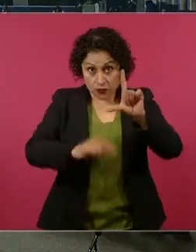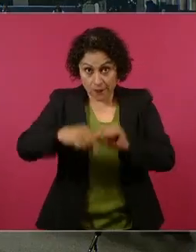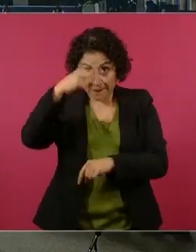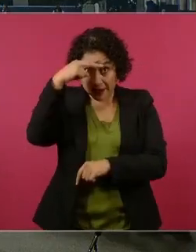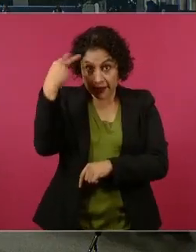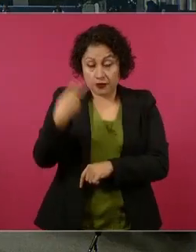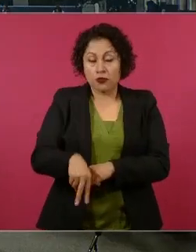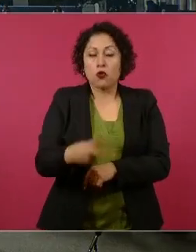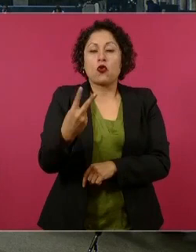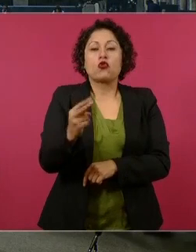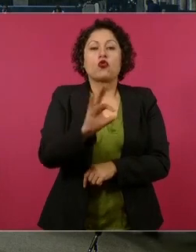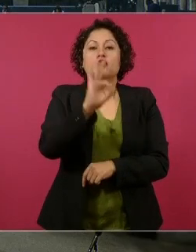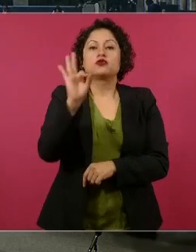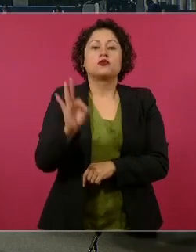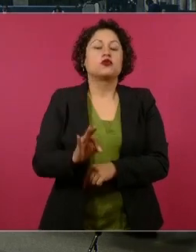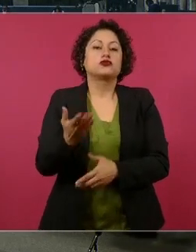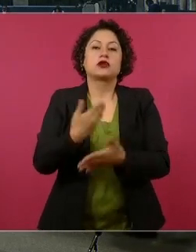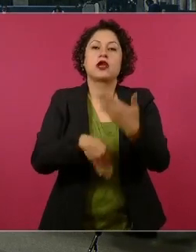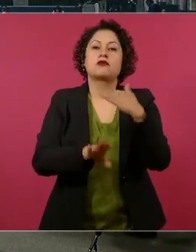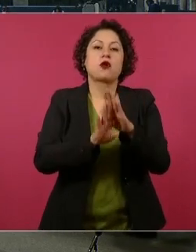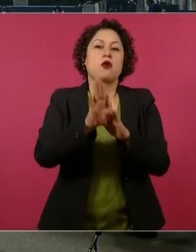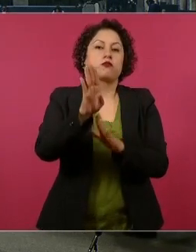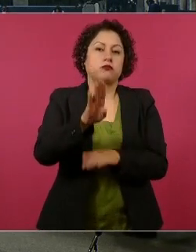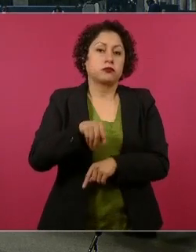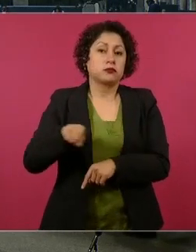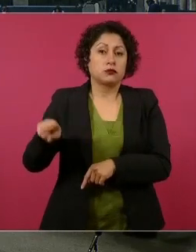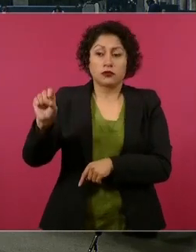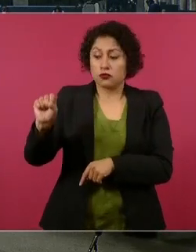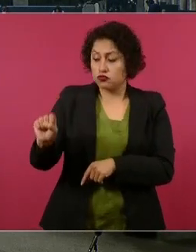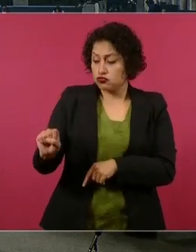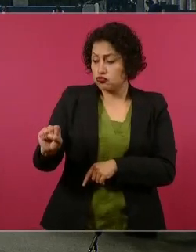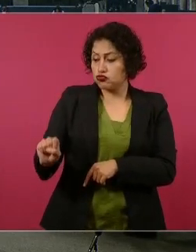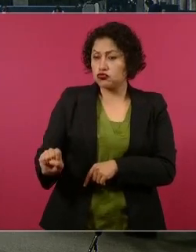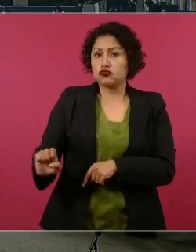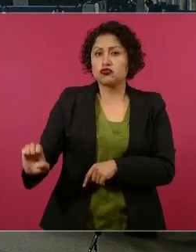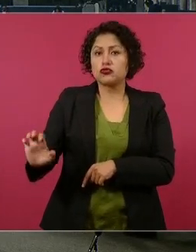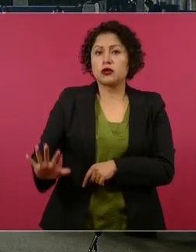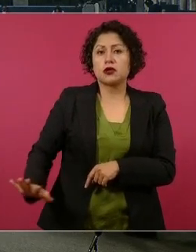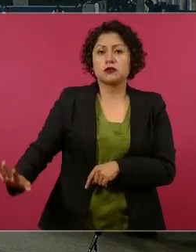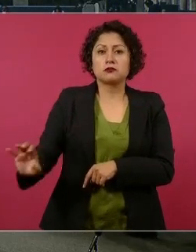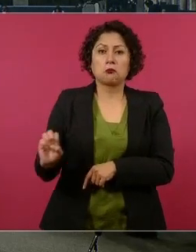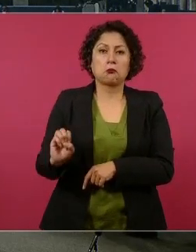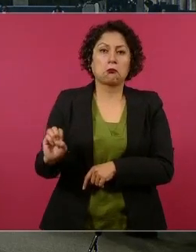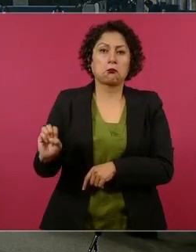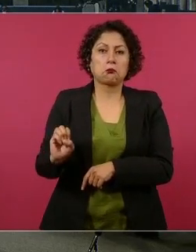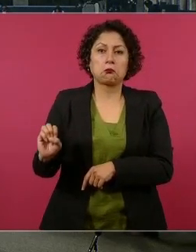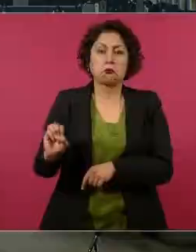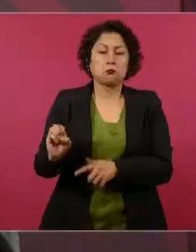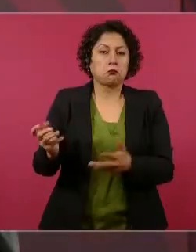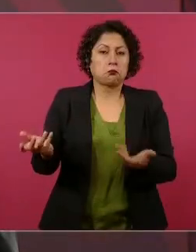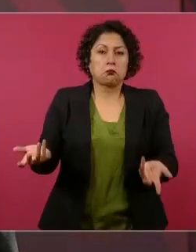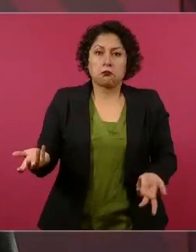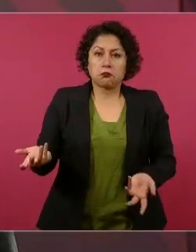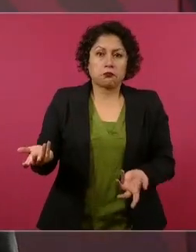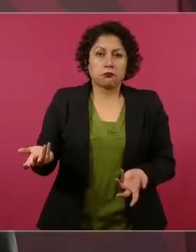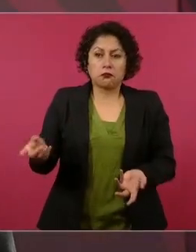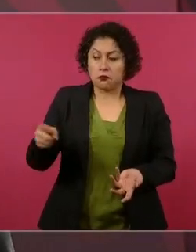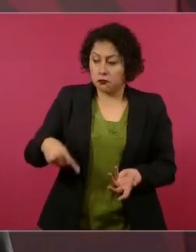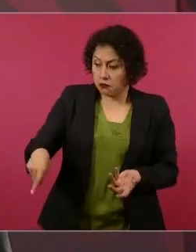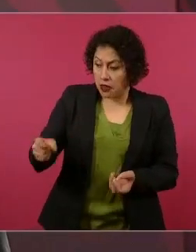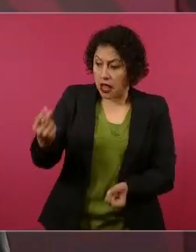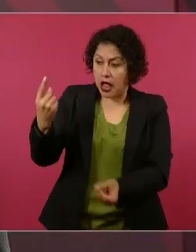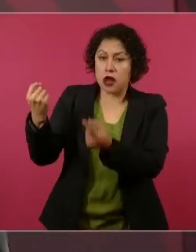anual. Y el sur sureste, cero. Y en algunos estados era de